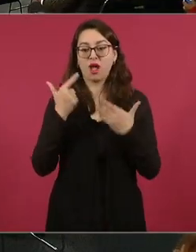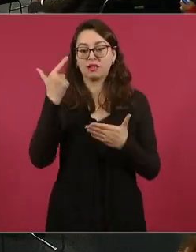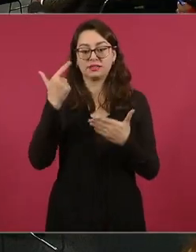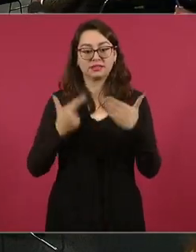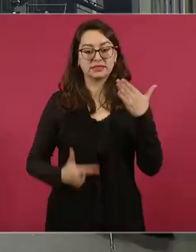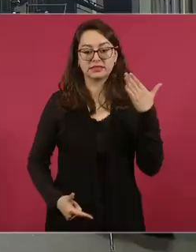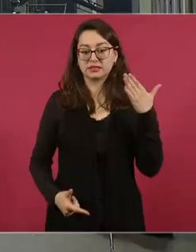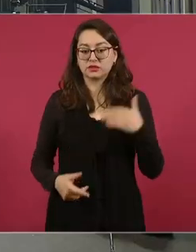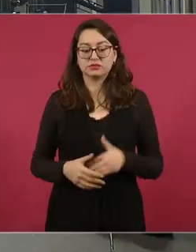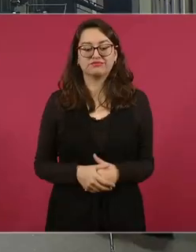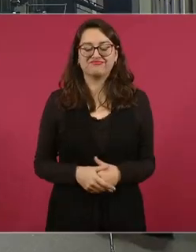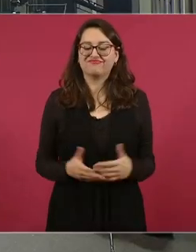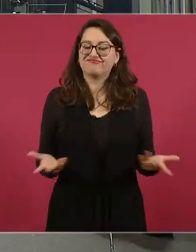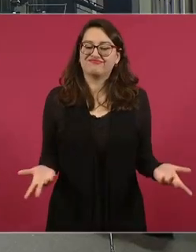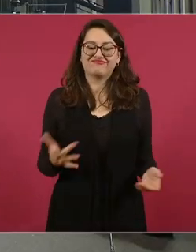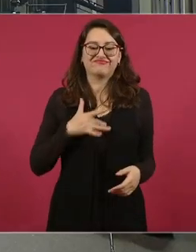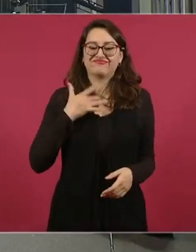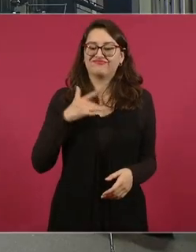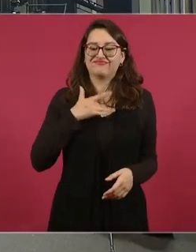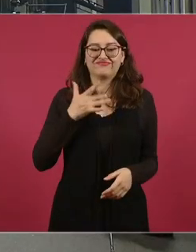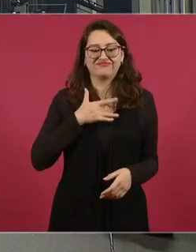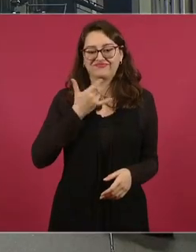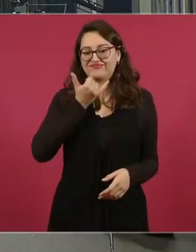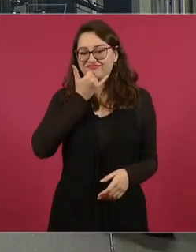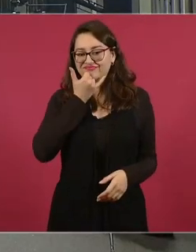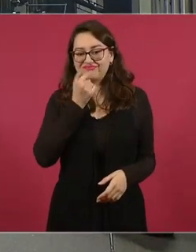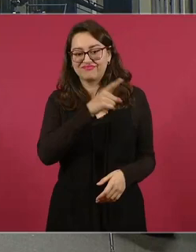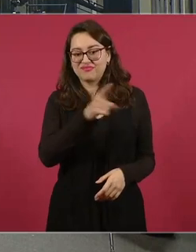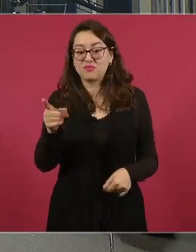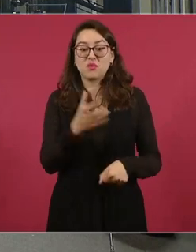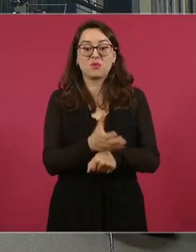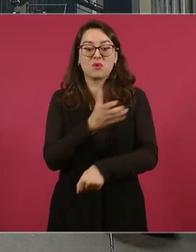Es que me da no sé qué, los compañeros vienen de lejos.